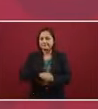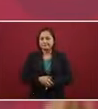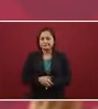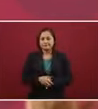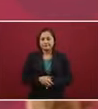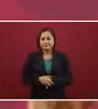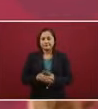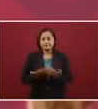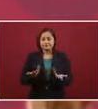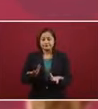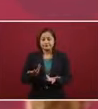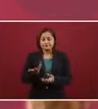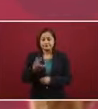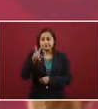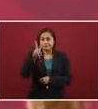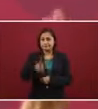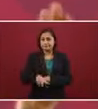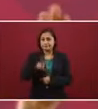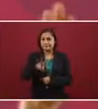Son cosas